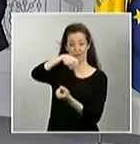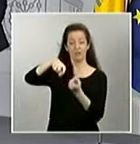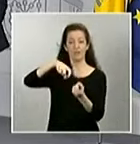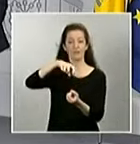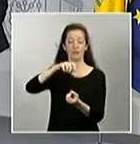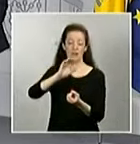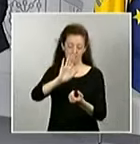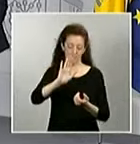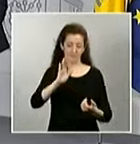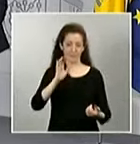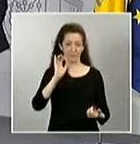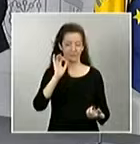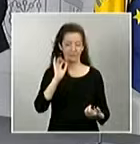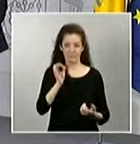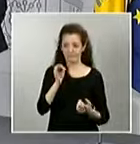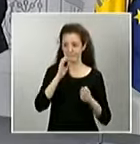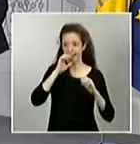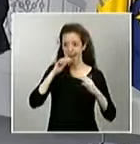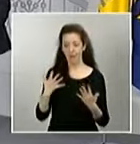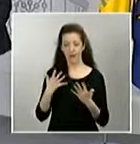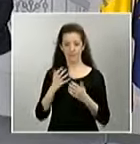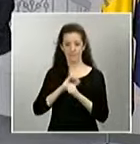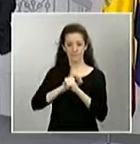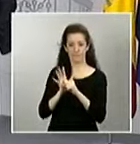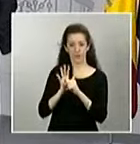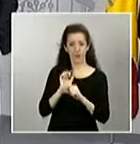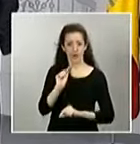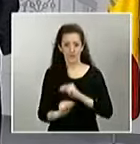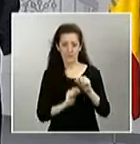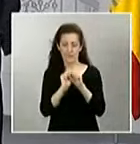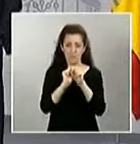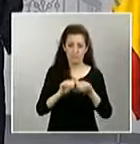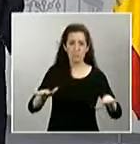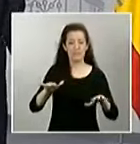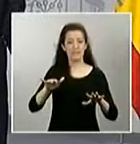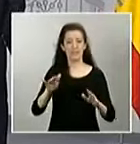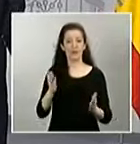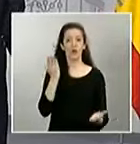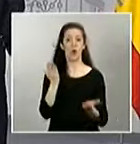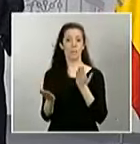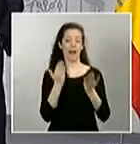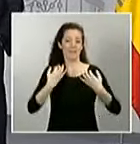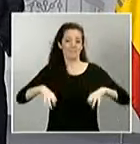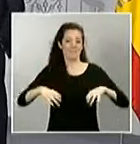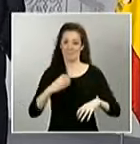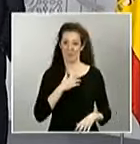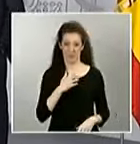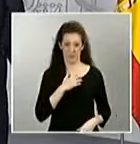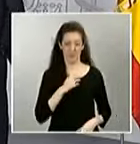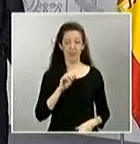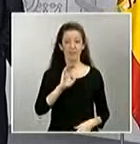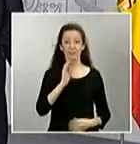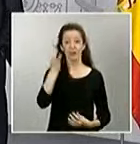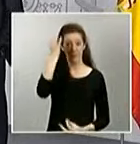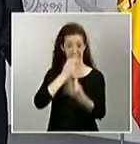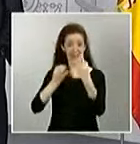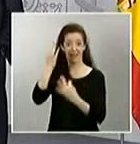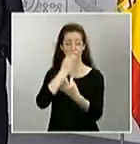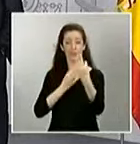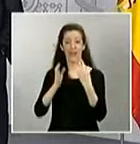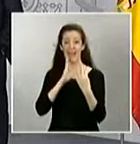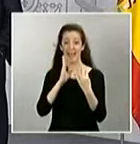excepcionalidad del COVID-19, no sería correcto hacerlo, pero en este dato podríamos señalar que, en este caso, en relación a marzo del